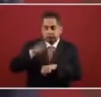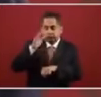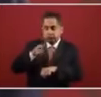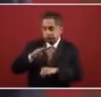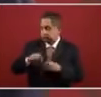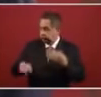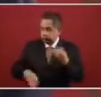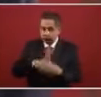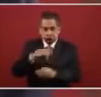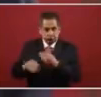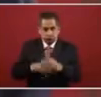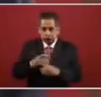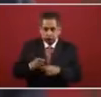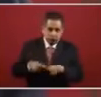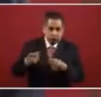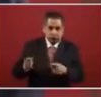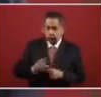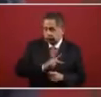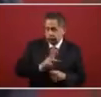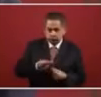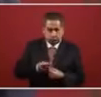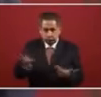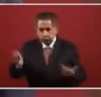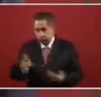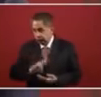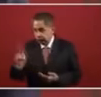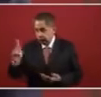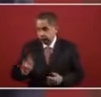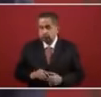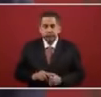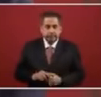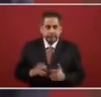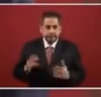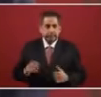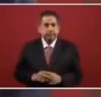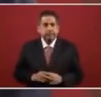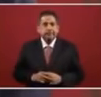todos, es universal. Y luego